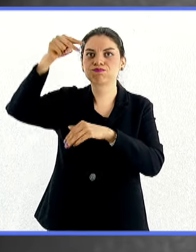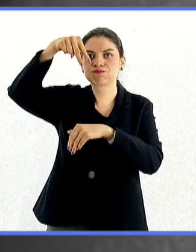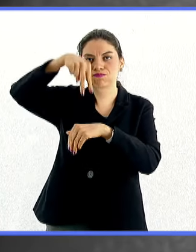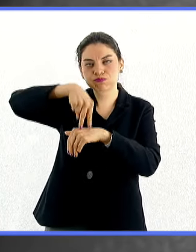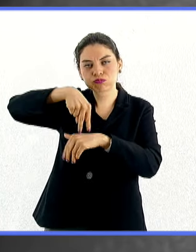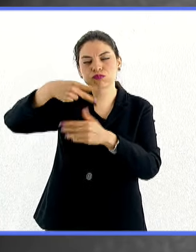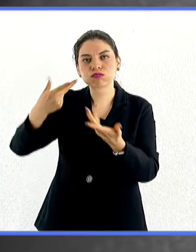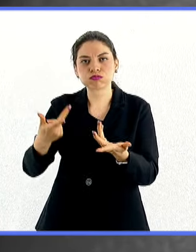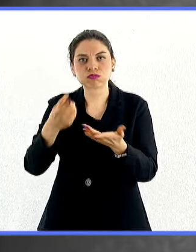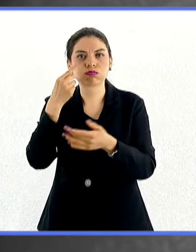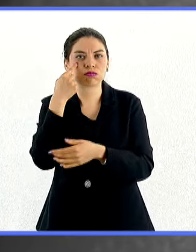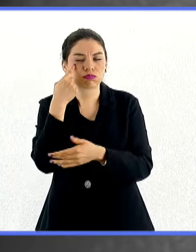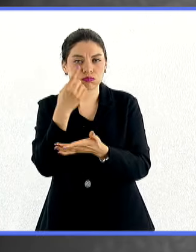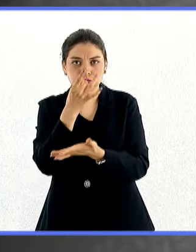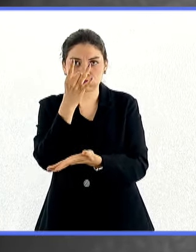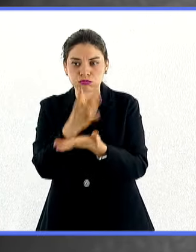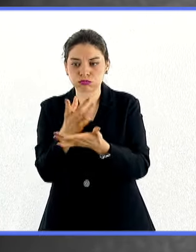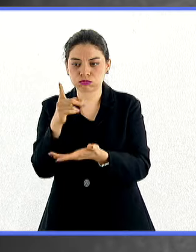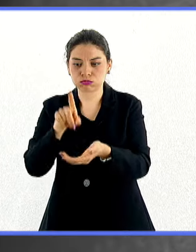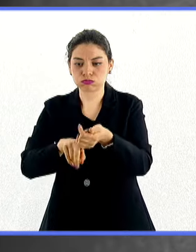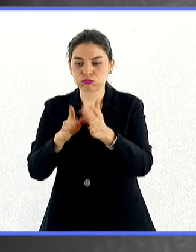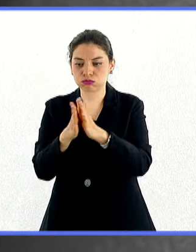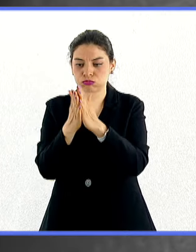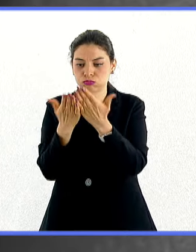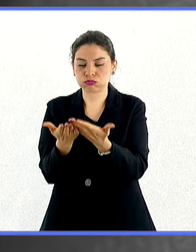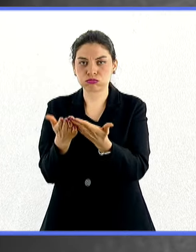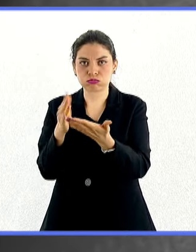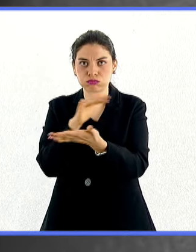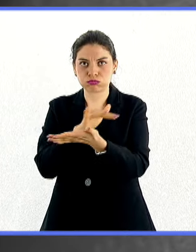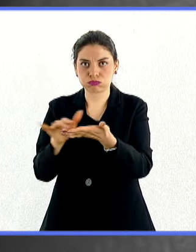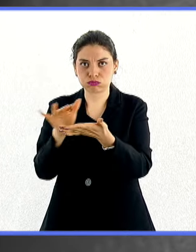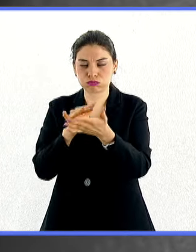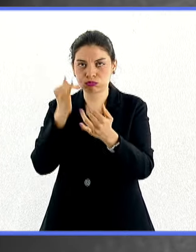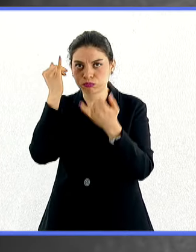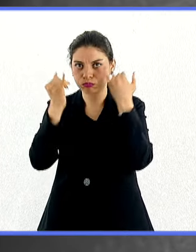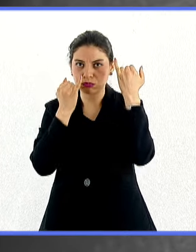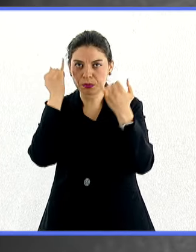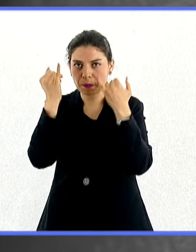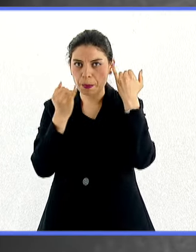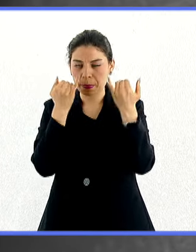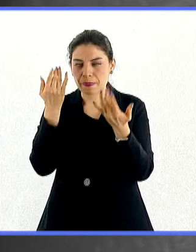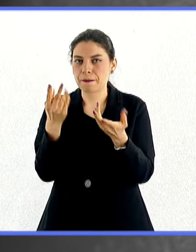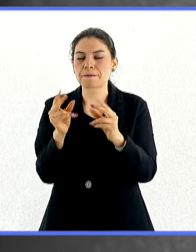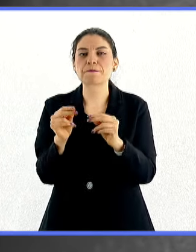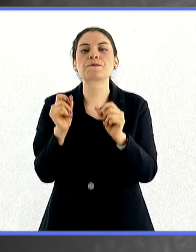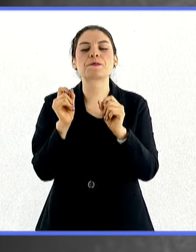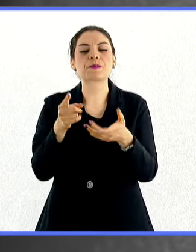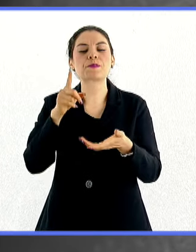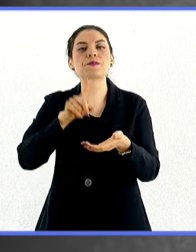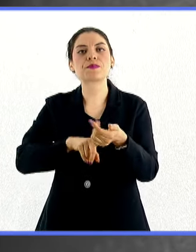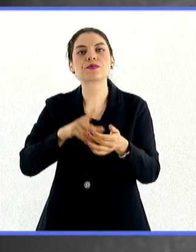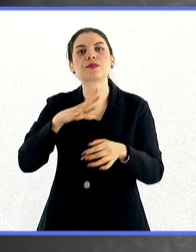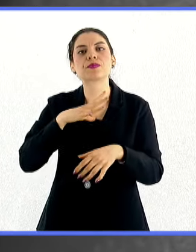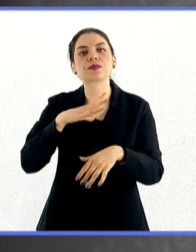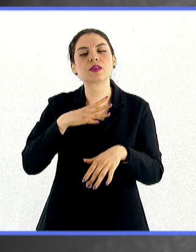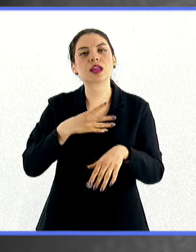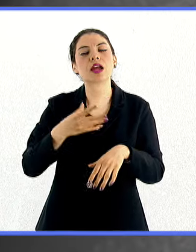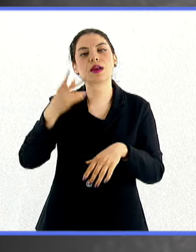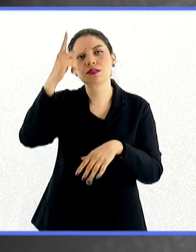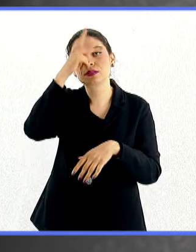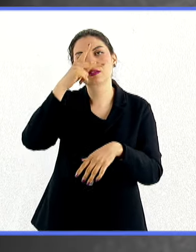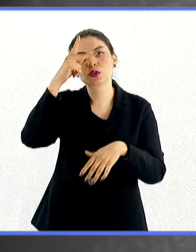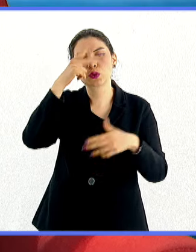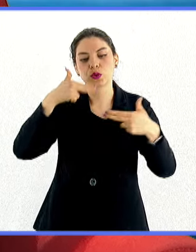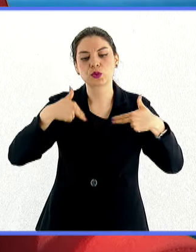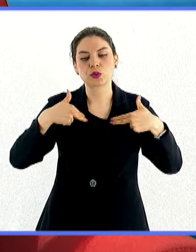solo en la de ciencia ficción, sino en la que trata de averiguar la complejidad de la psicología humana. Claro, y te